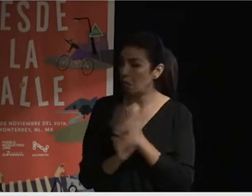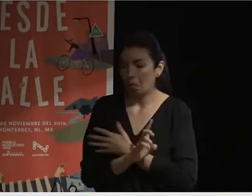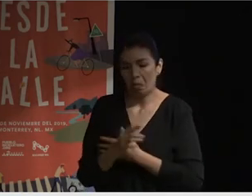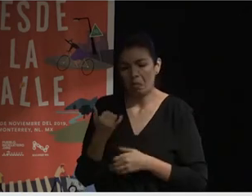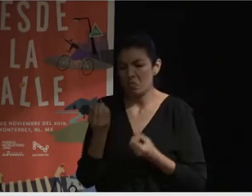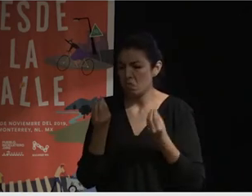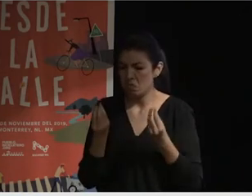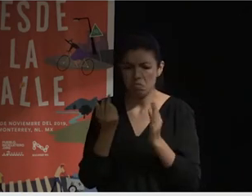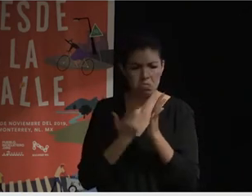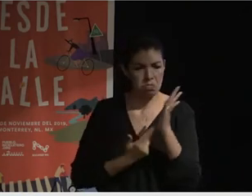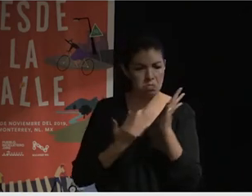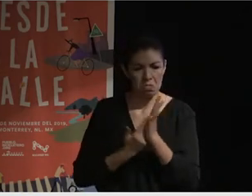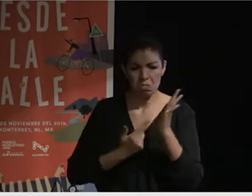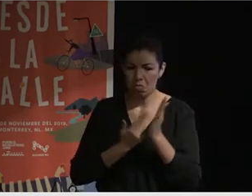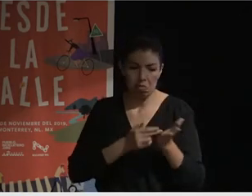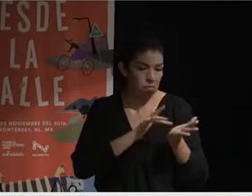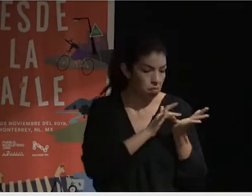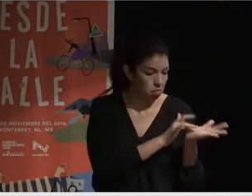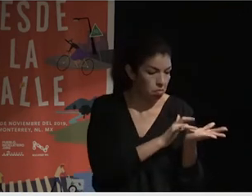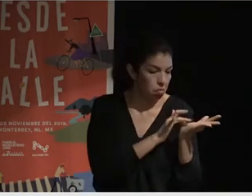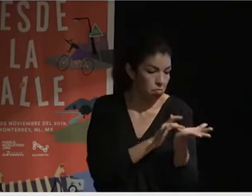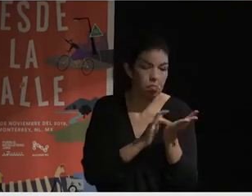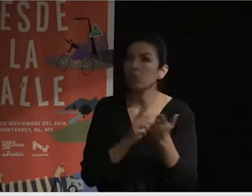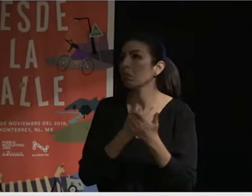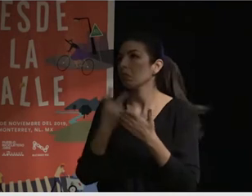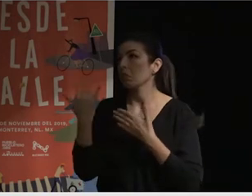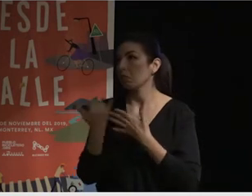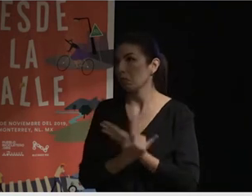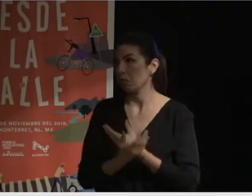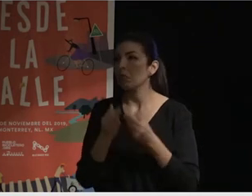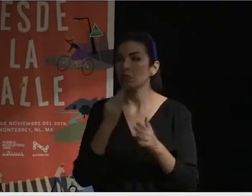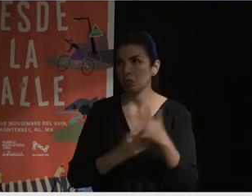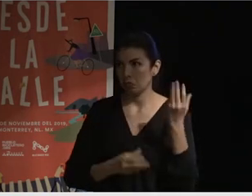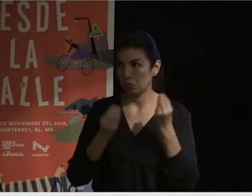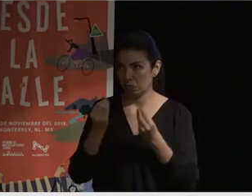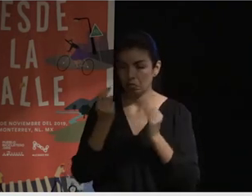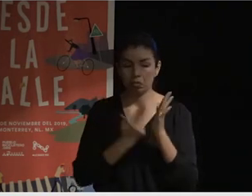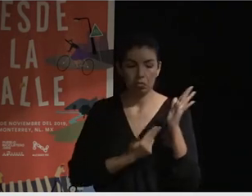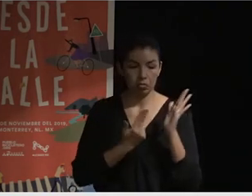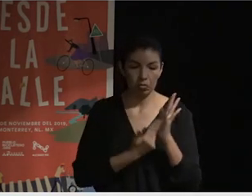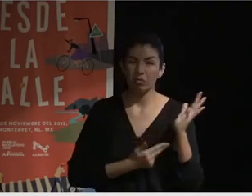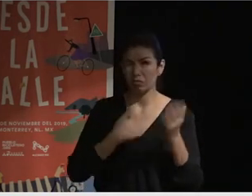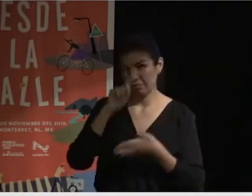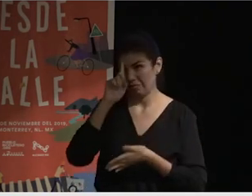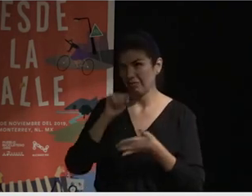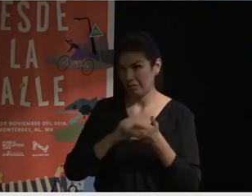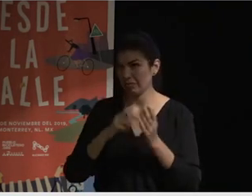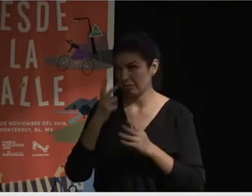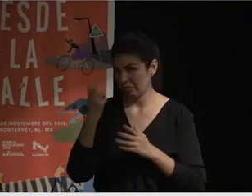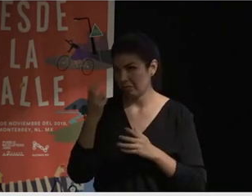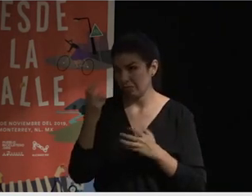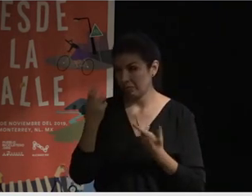de rentas, puede ser un poco, bueno, pues ya dijeron ahí varias, ¿no? Pero sí, yo creo que por ahí va la dinámica, ¿no? En esa posición.